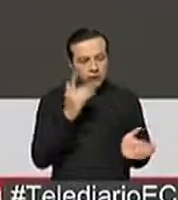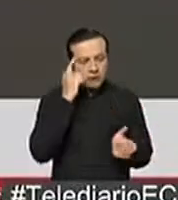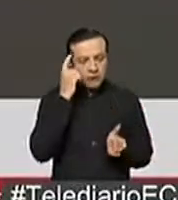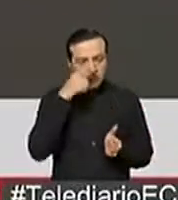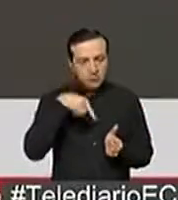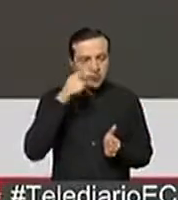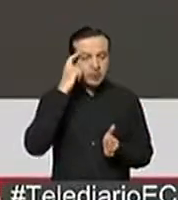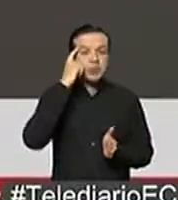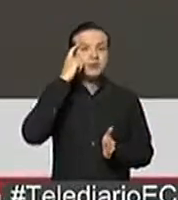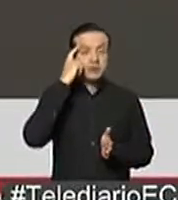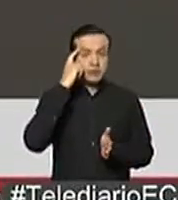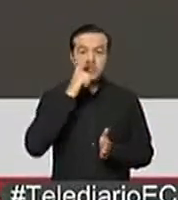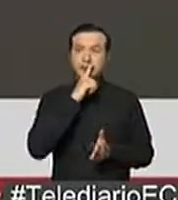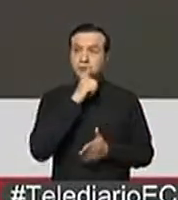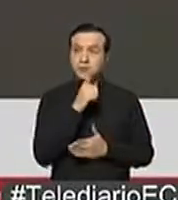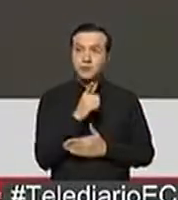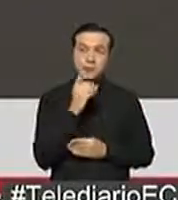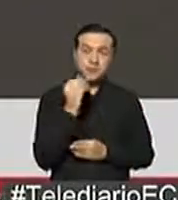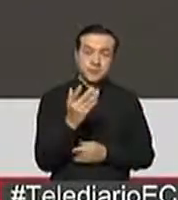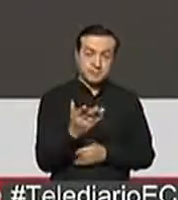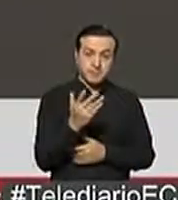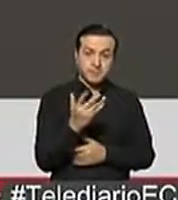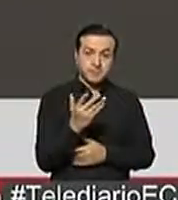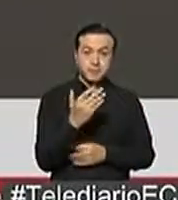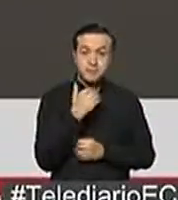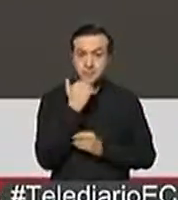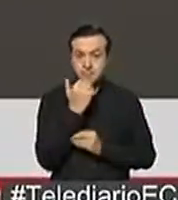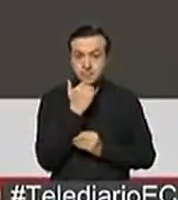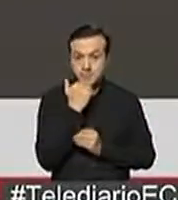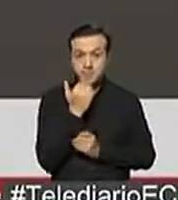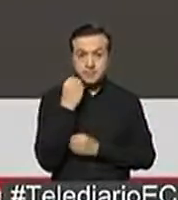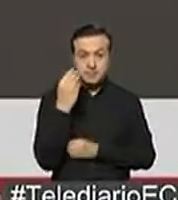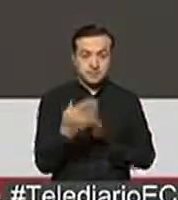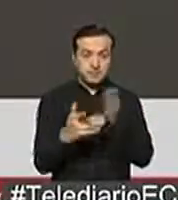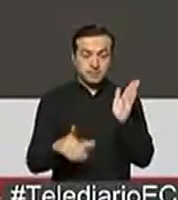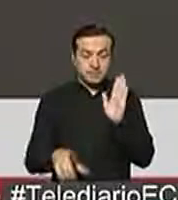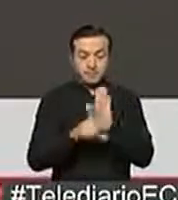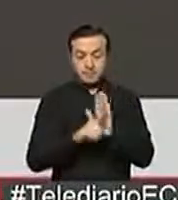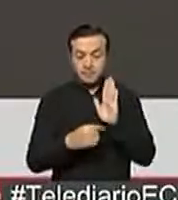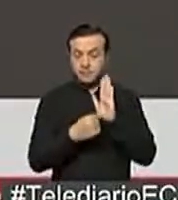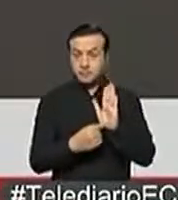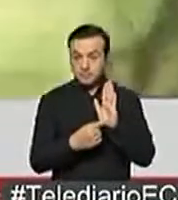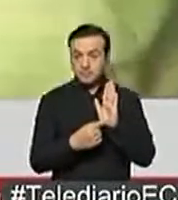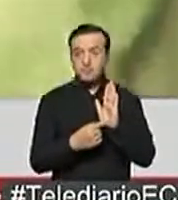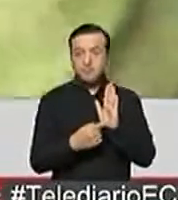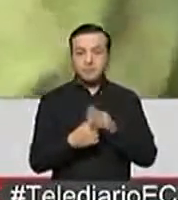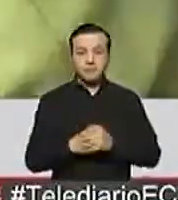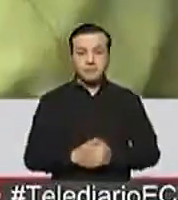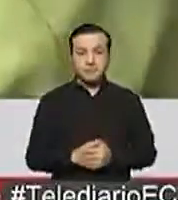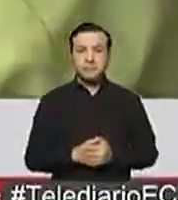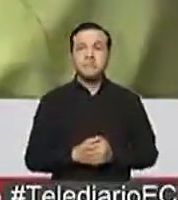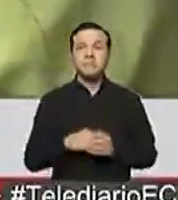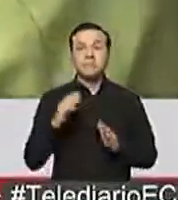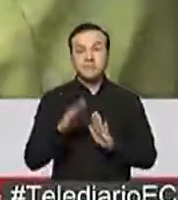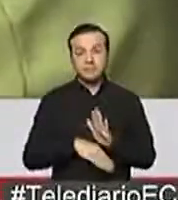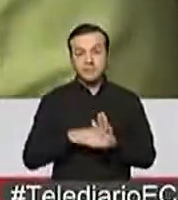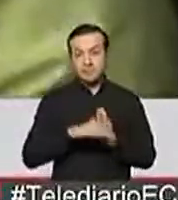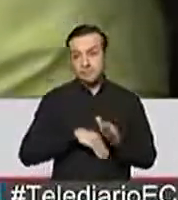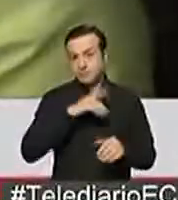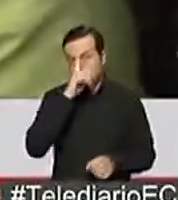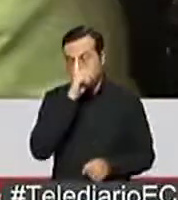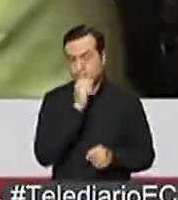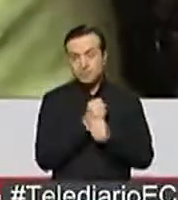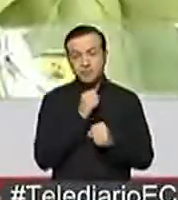de alguna u otra manera recibiendo los mínimos que establece la legislación laboral. Esta reducción del empleo es